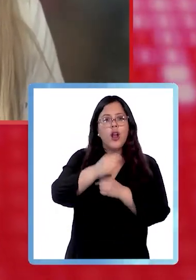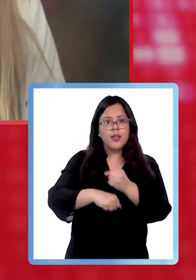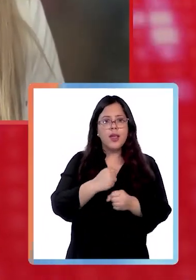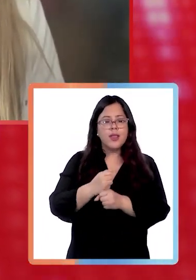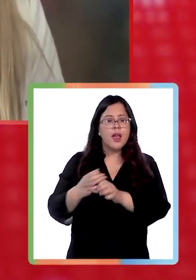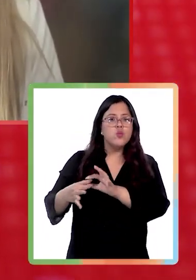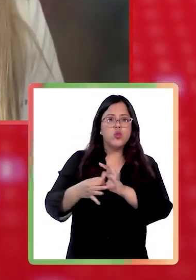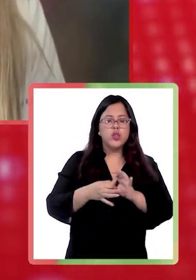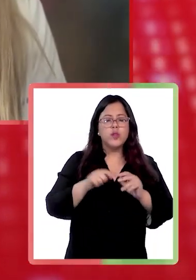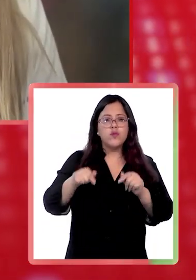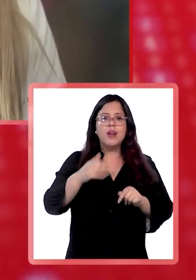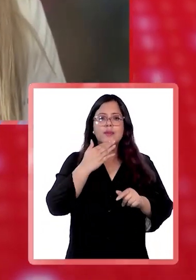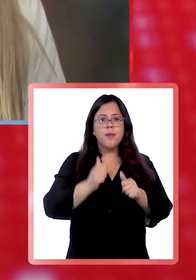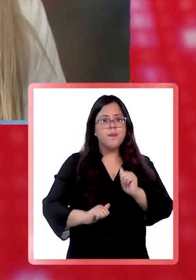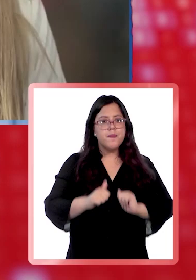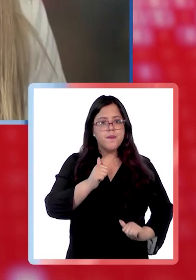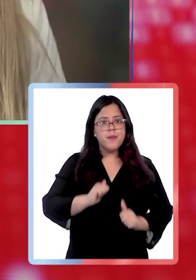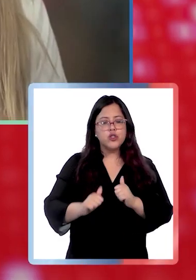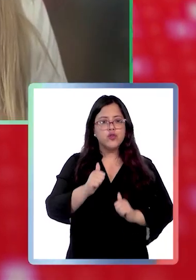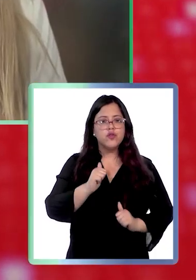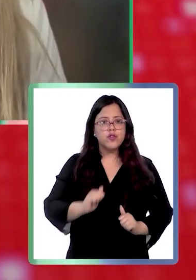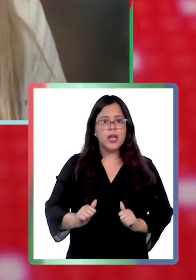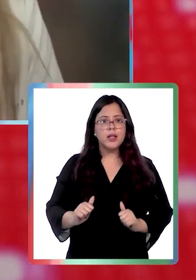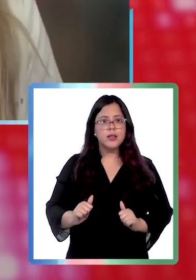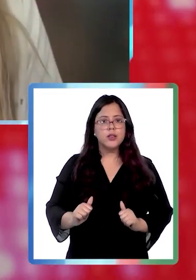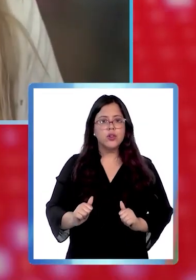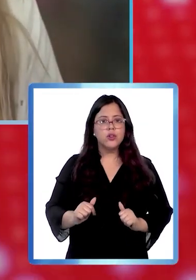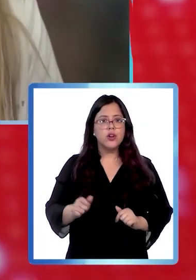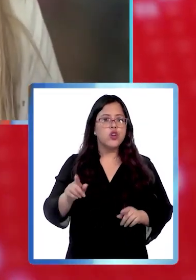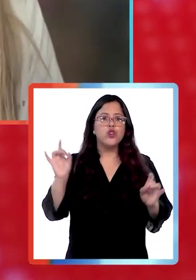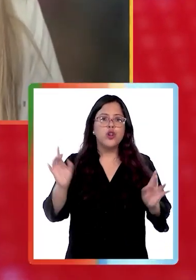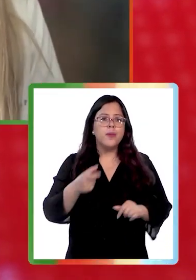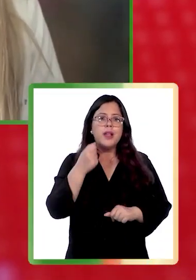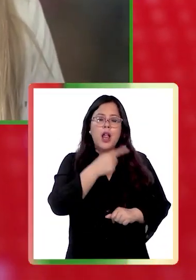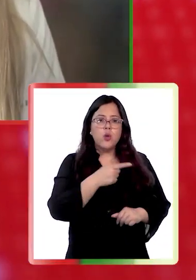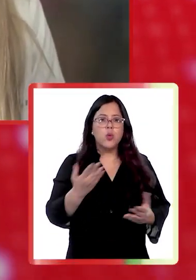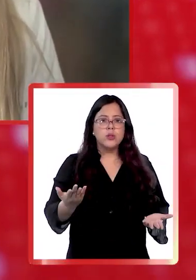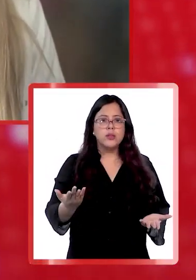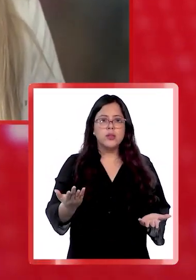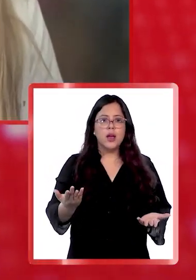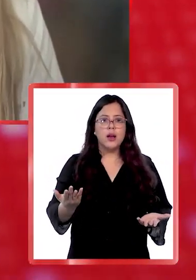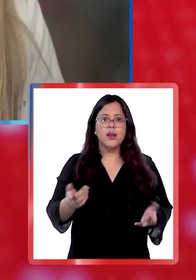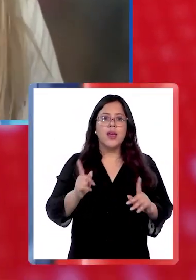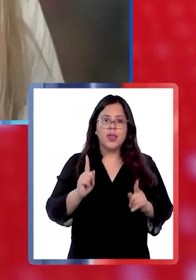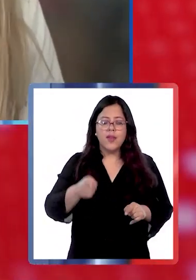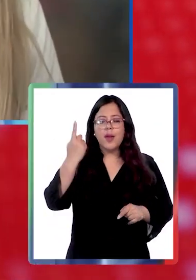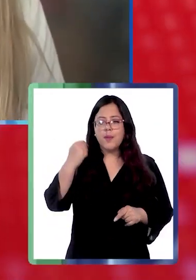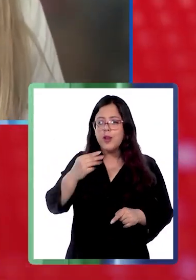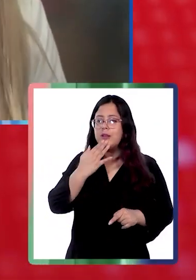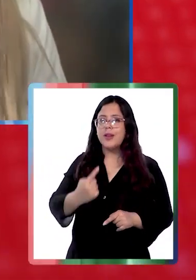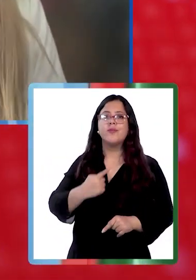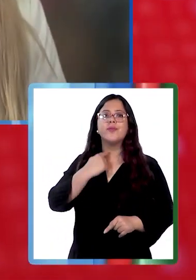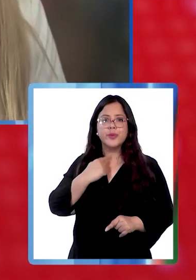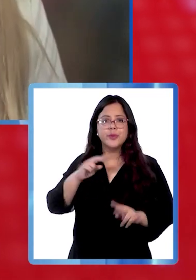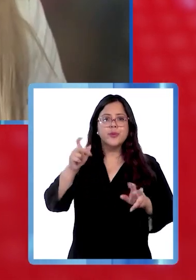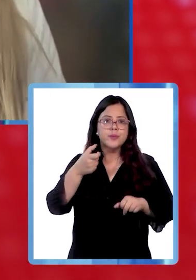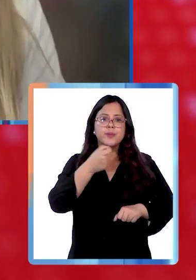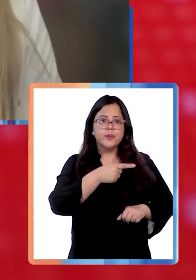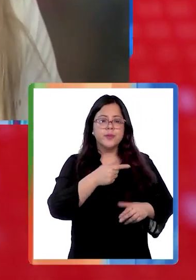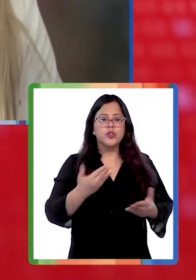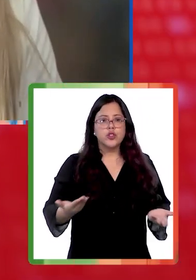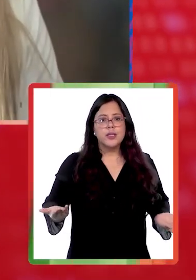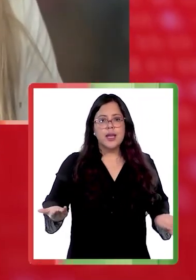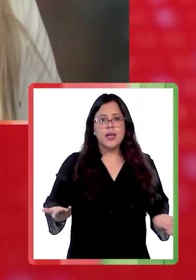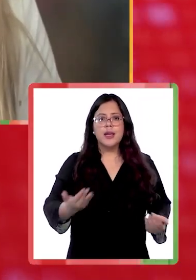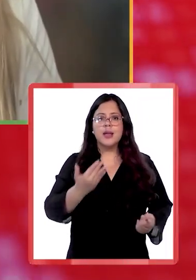fondo es un menor de edad, porque finalmente también sufre de las consecuencias más allá de la denuncia como tal, que debe hacerse, pero de las consecuencias